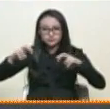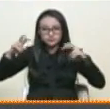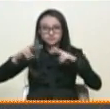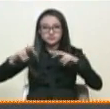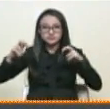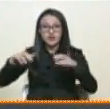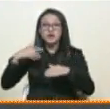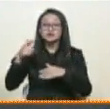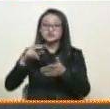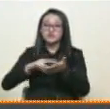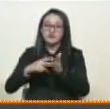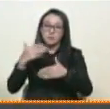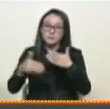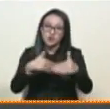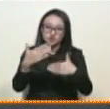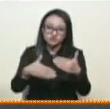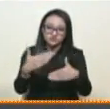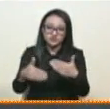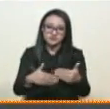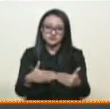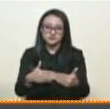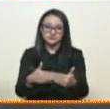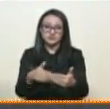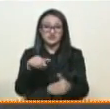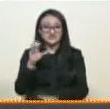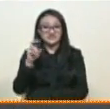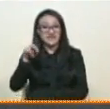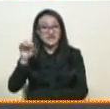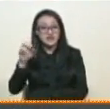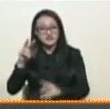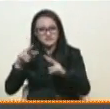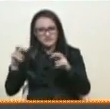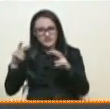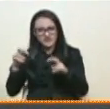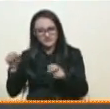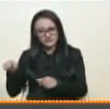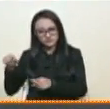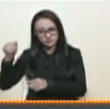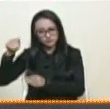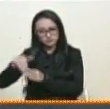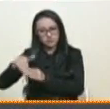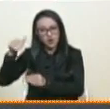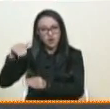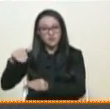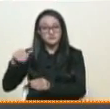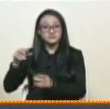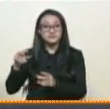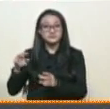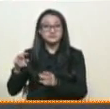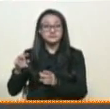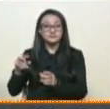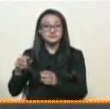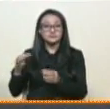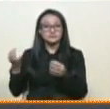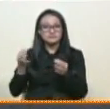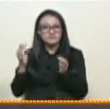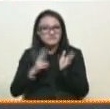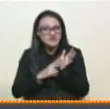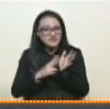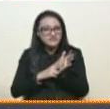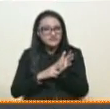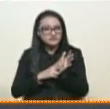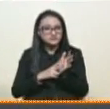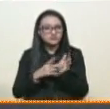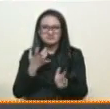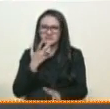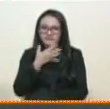de las garantías que damos en el Consejo Nacional Electoral, que es la verificación ciudadana. ¿Qué pasa en la verificación ciudadana? Bueno, es sencillo. En la